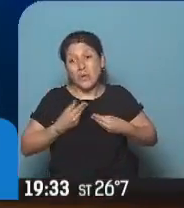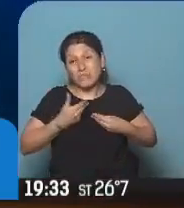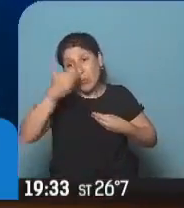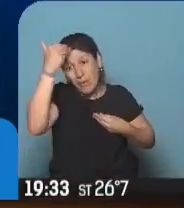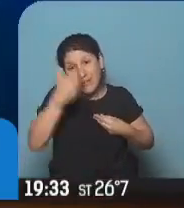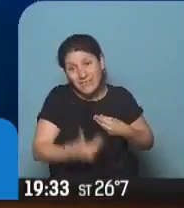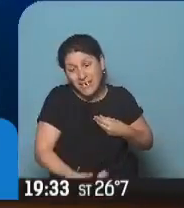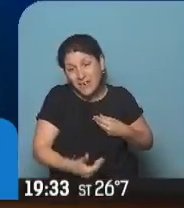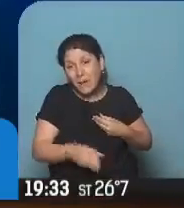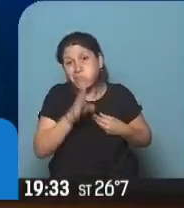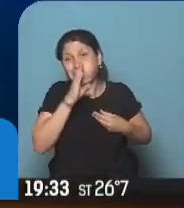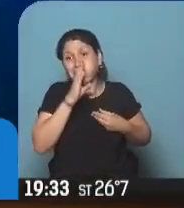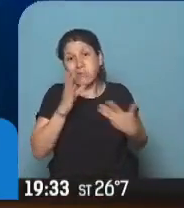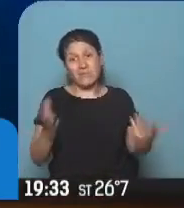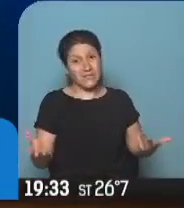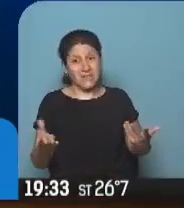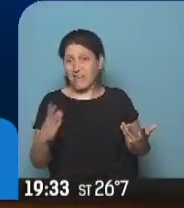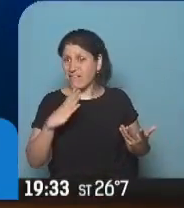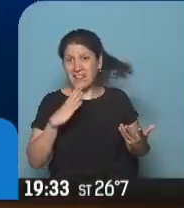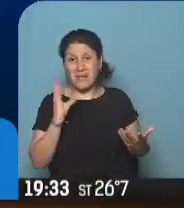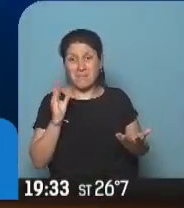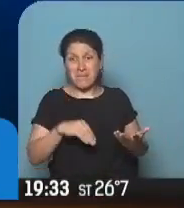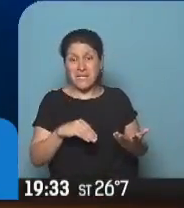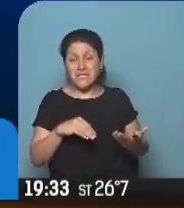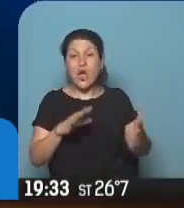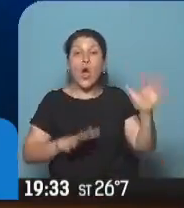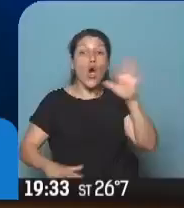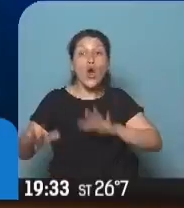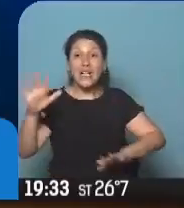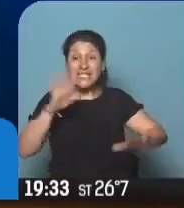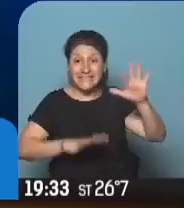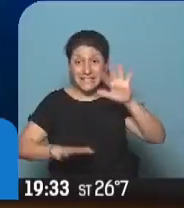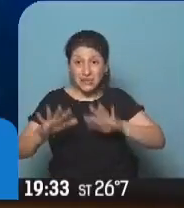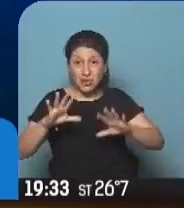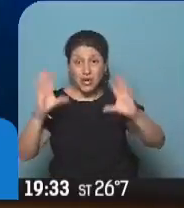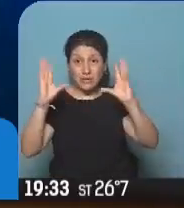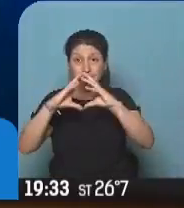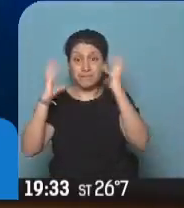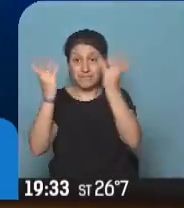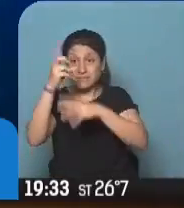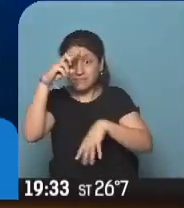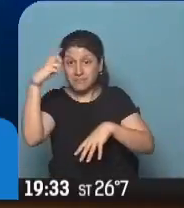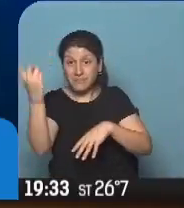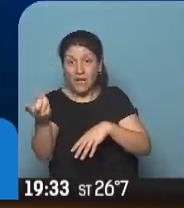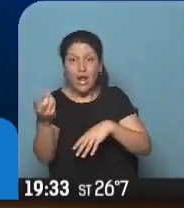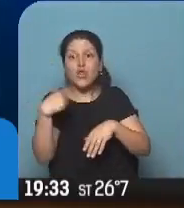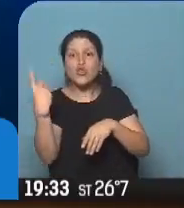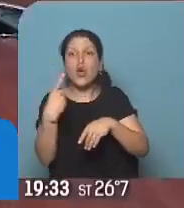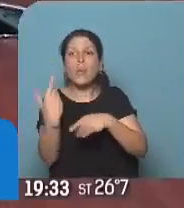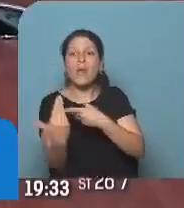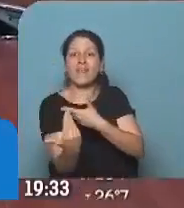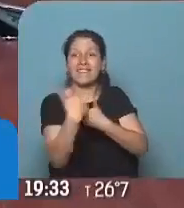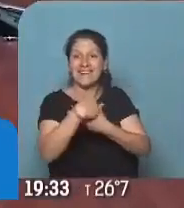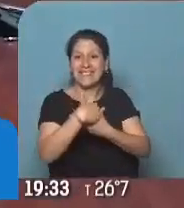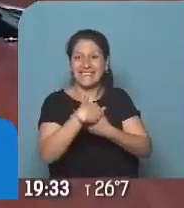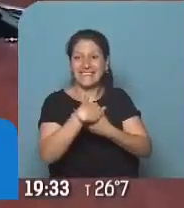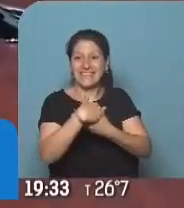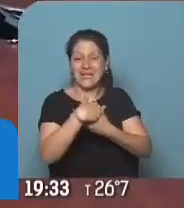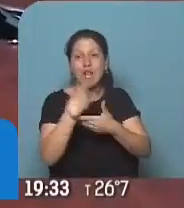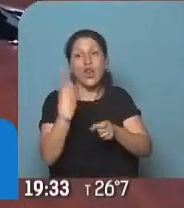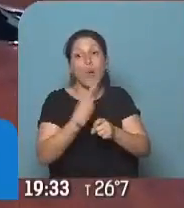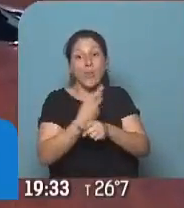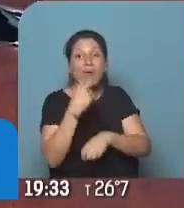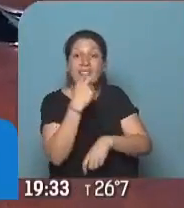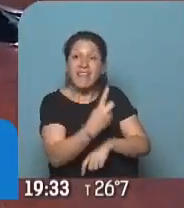Las organizaciones no gubernamentales como Médicos Sin Fronteras no pueden operar abiertamente en Venezuela, no pueden decir lo que están